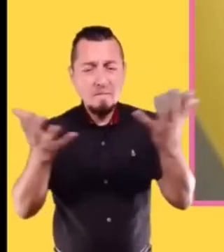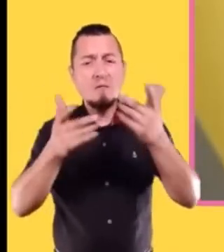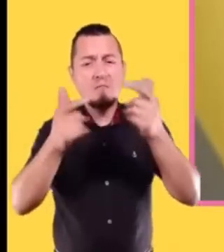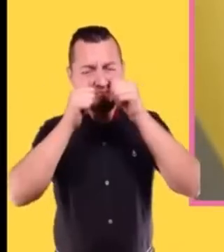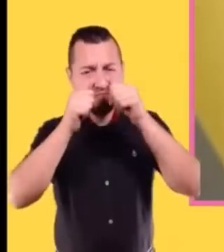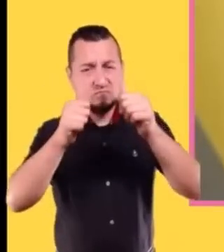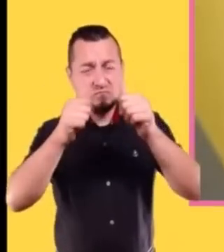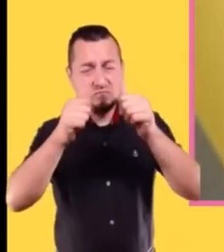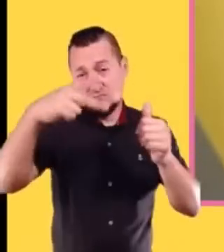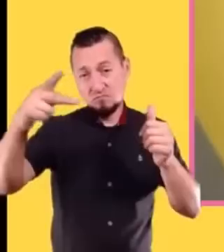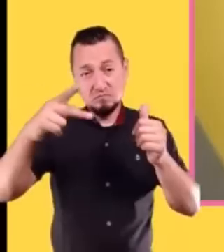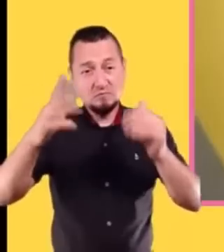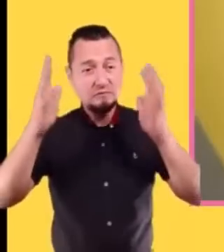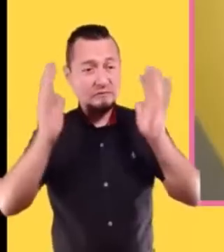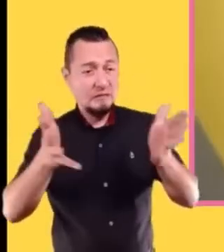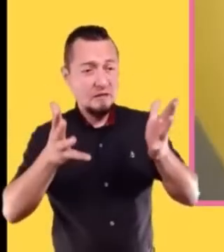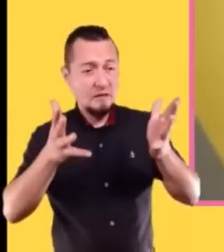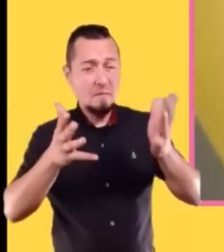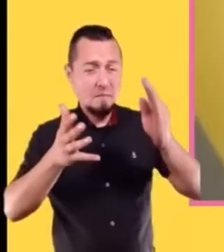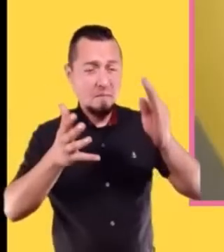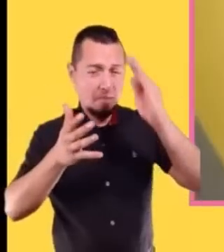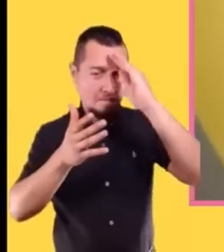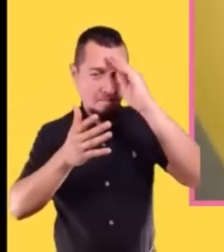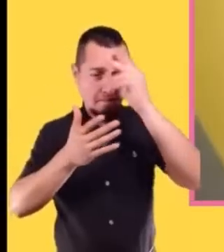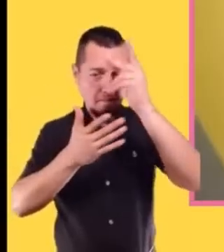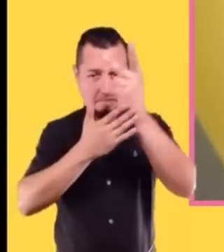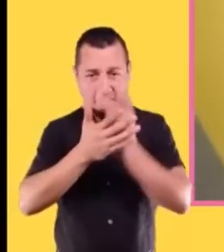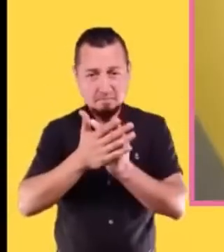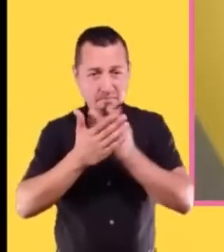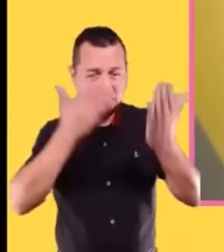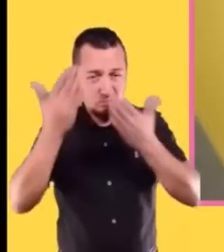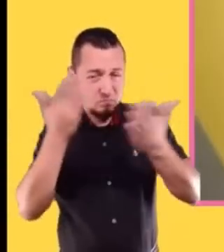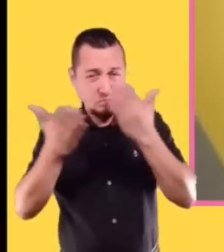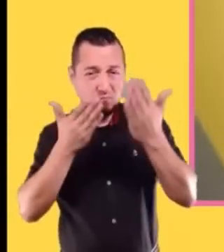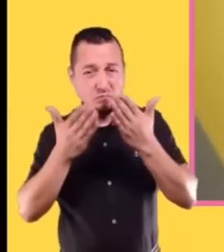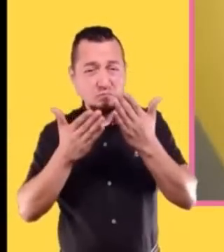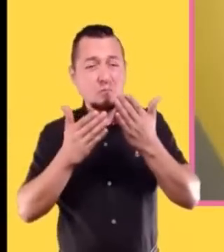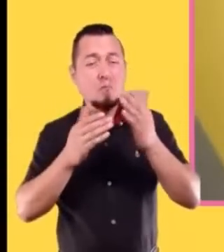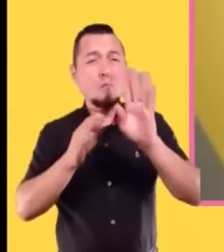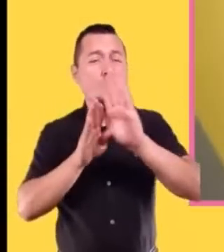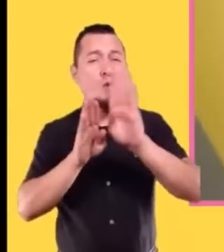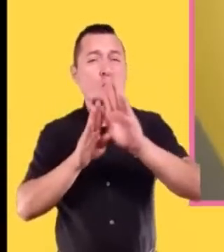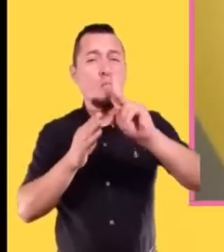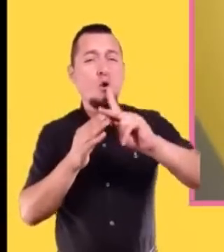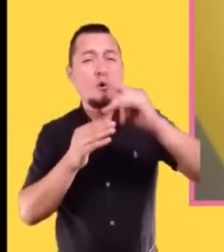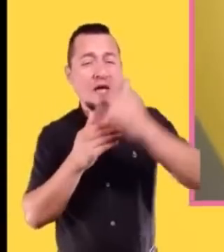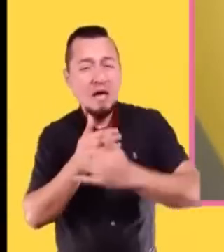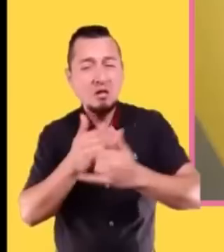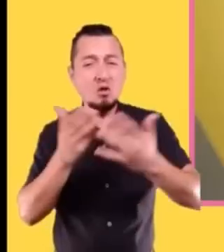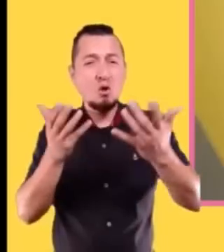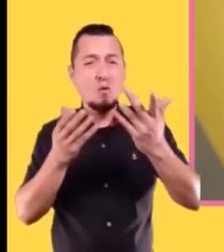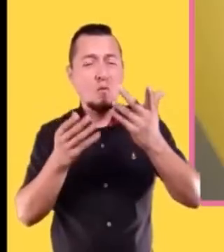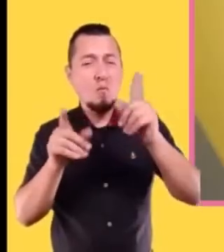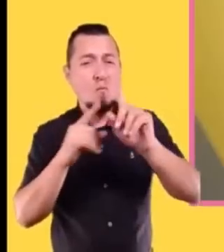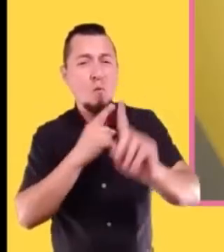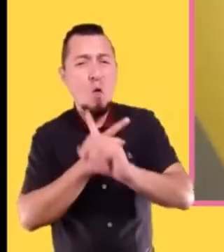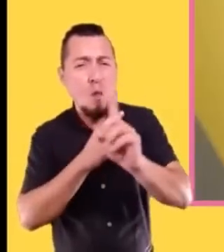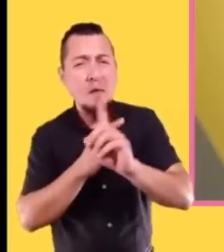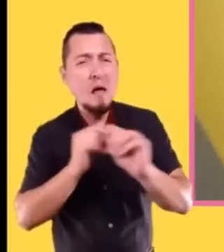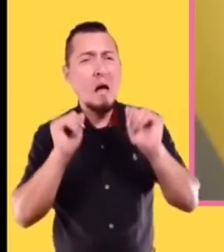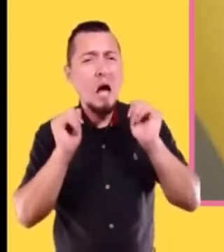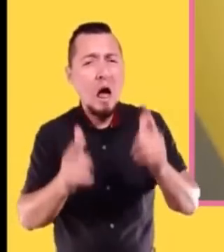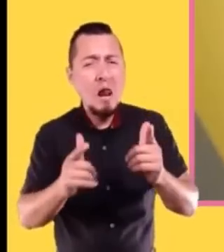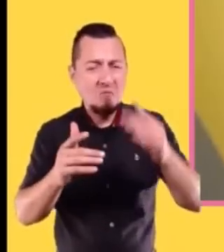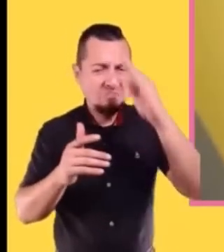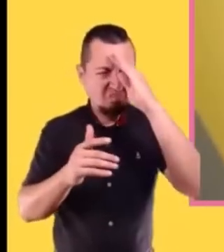decía, está basado en el aprendizaje por proyectos y problemas, que es una manera de hacer significativo el aprendizaje a los niños y las niñas.